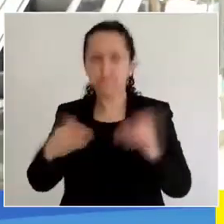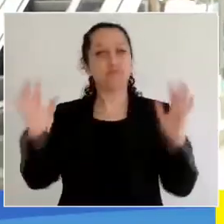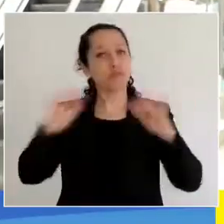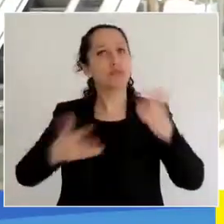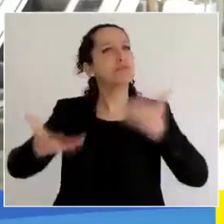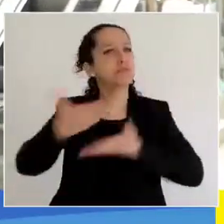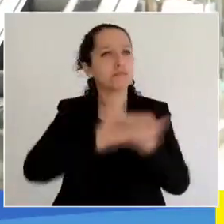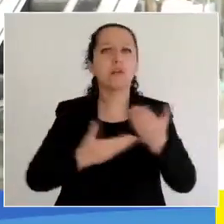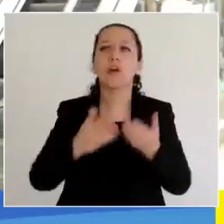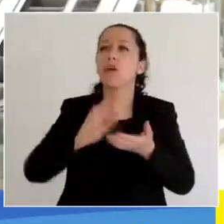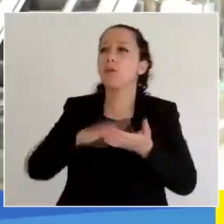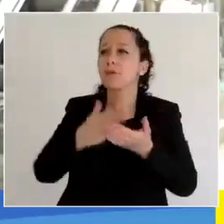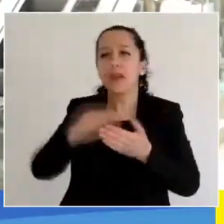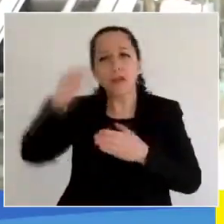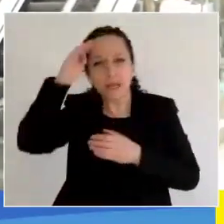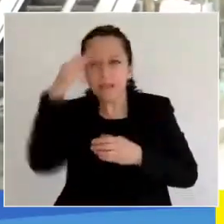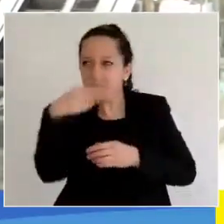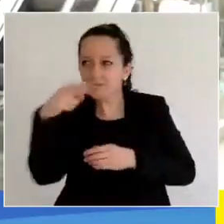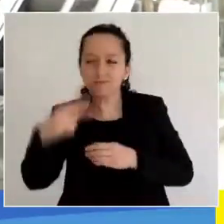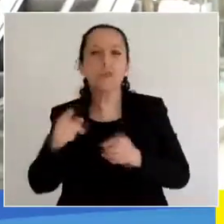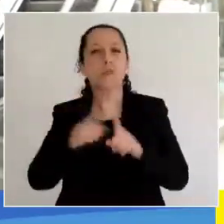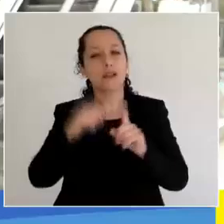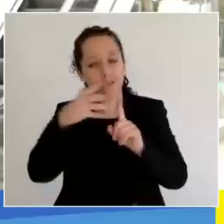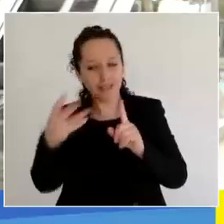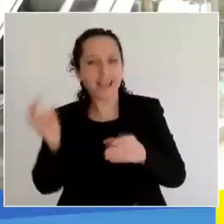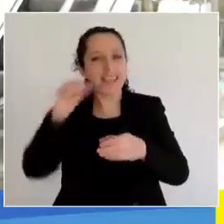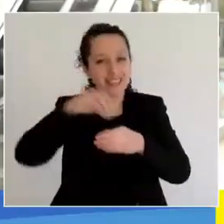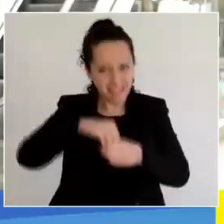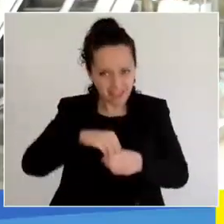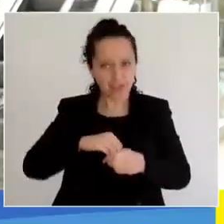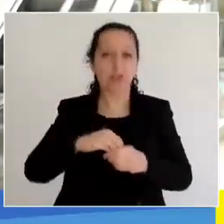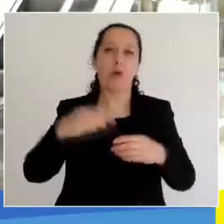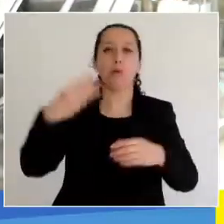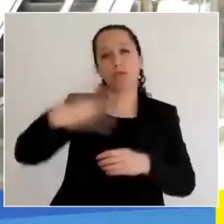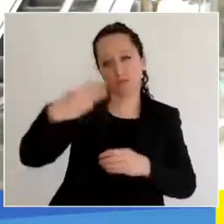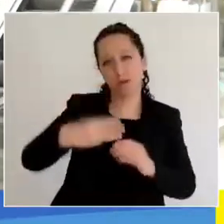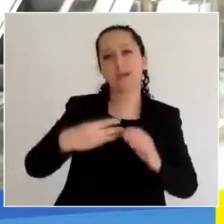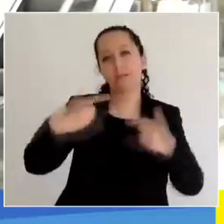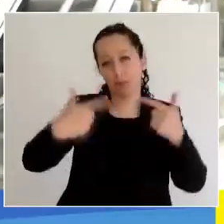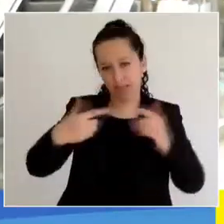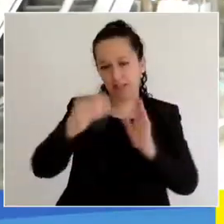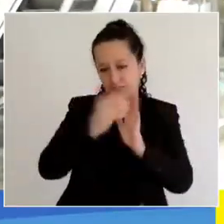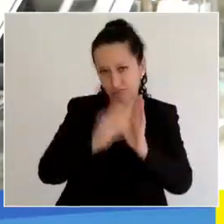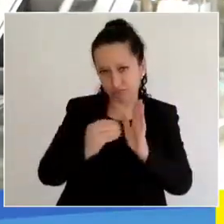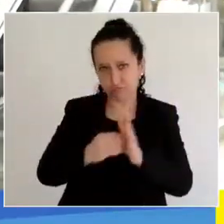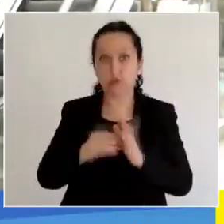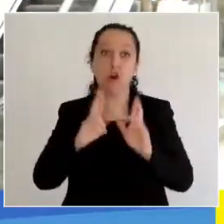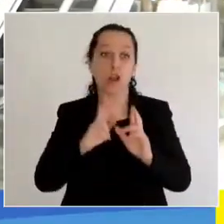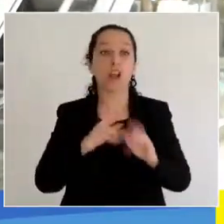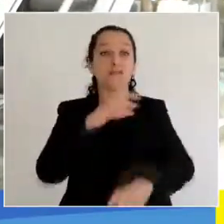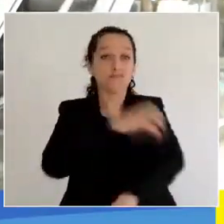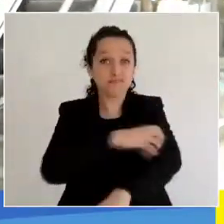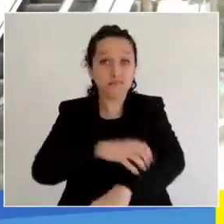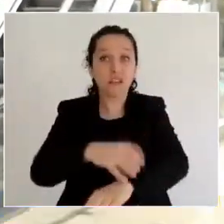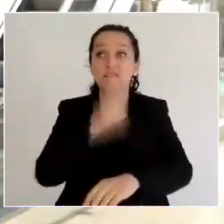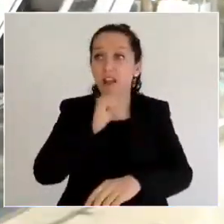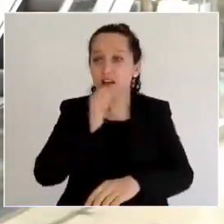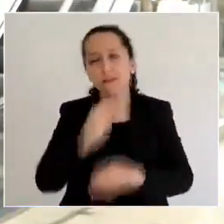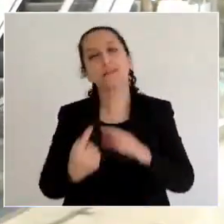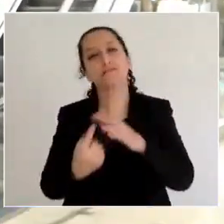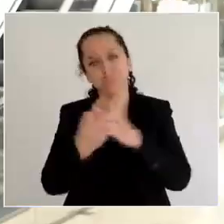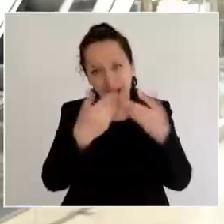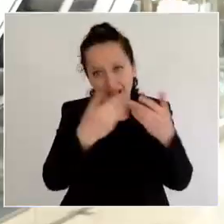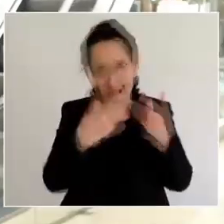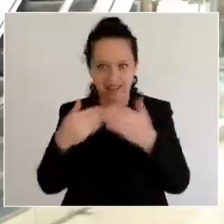para incorporar la perspectiva de diversidades en las políticas municipales y promover la apertura de oficinas en los municipios que aún no cuentan